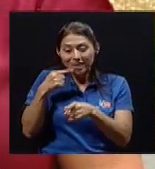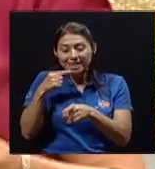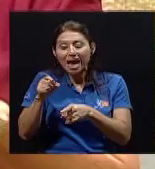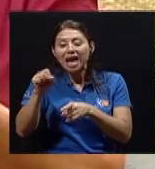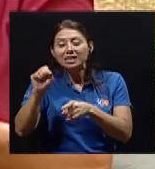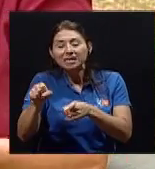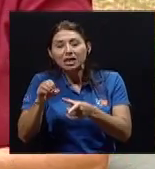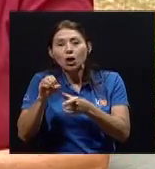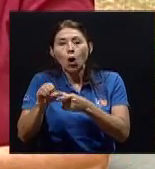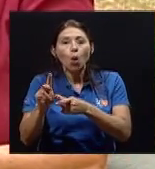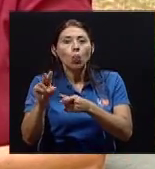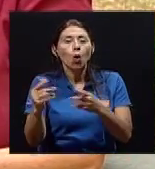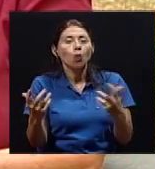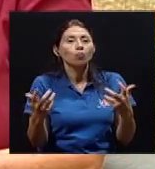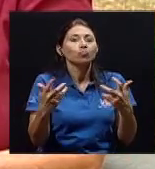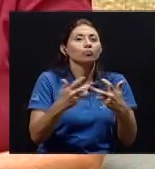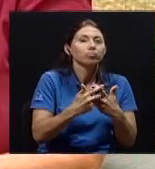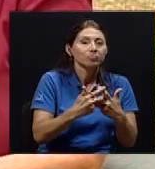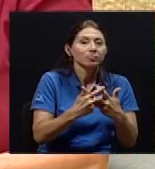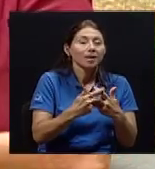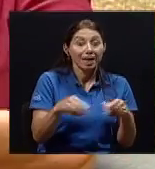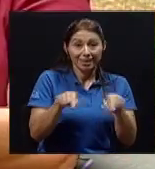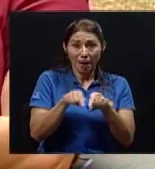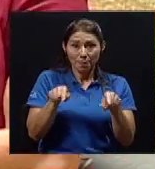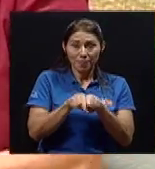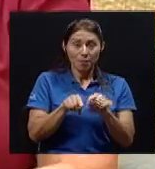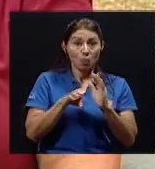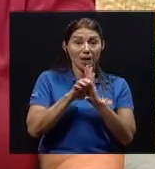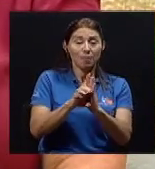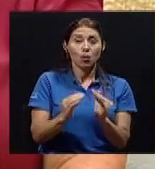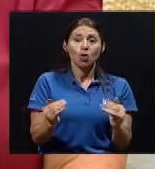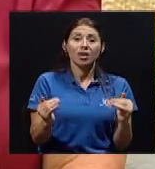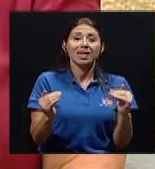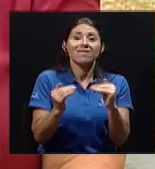los niveles de colesterol, por ejemplo, están por encima